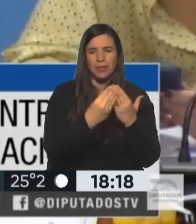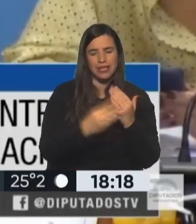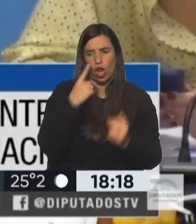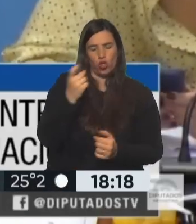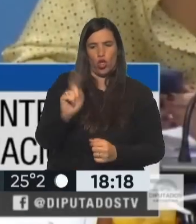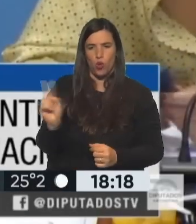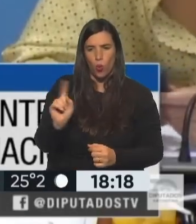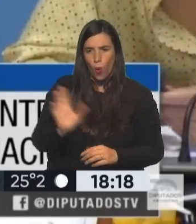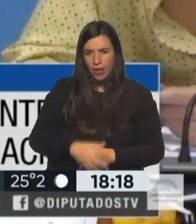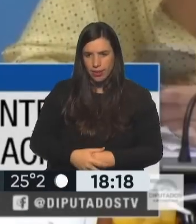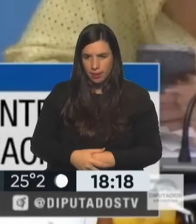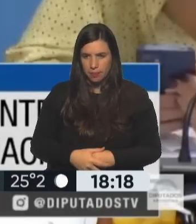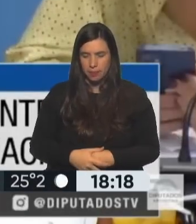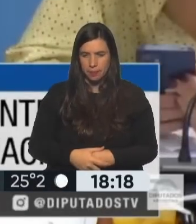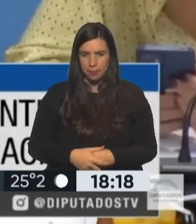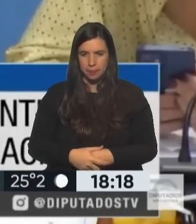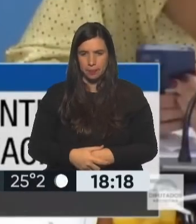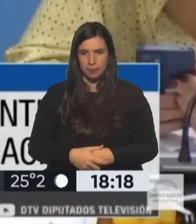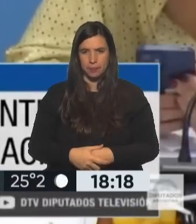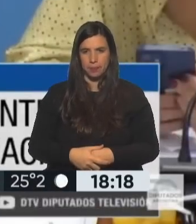jueces intervinientes.